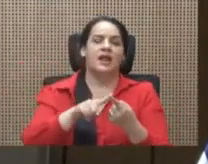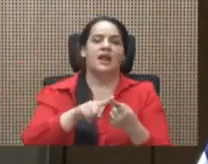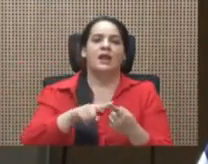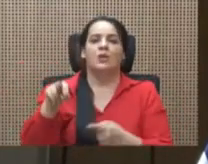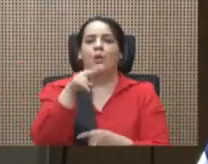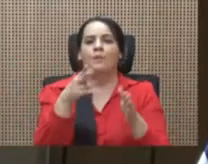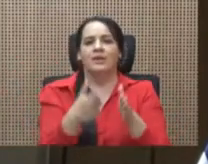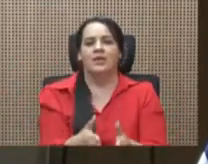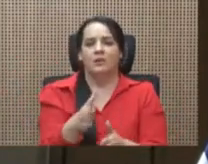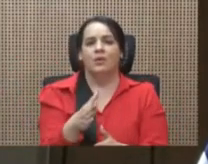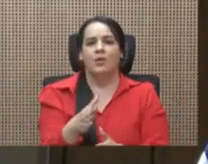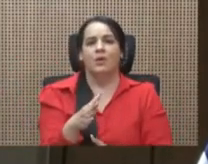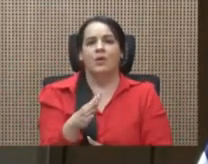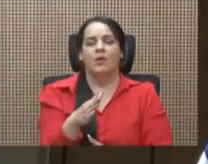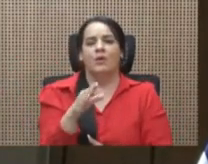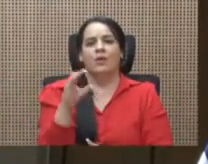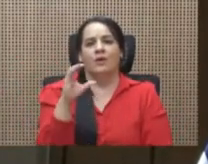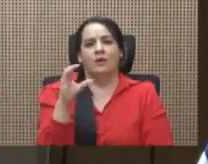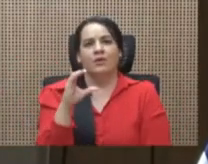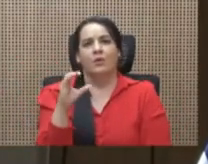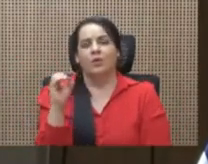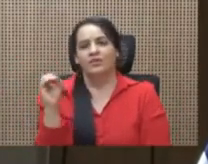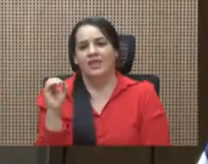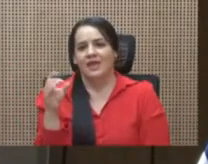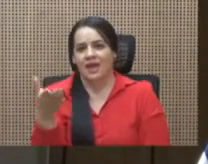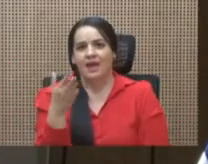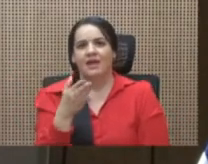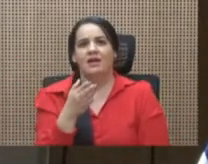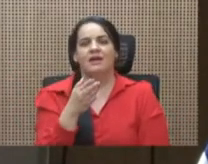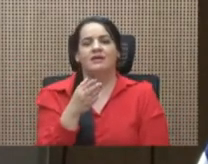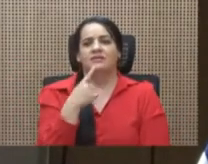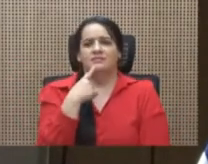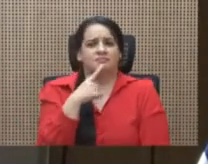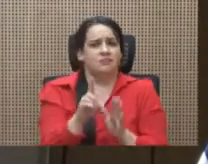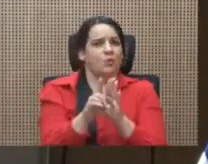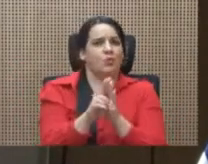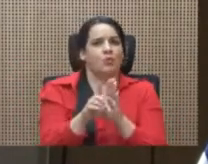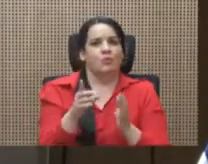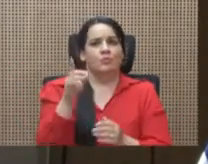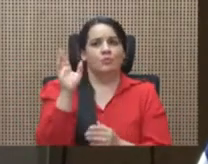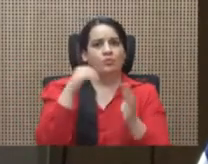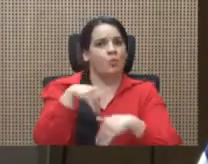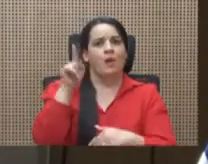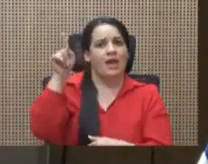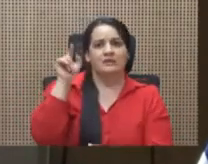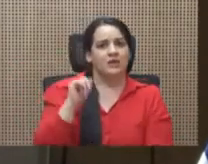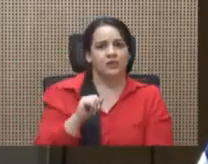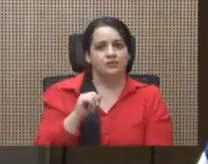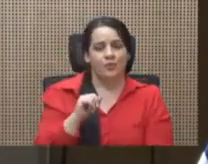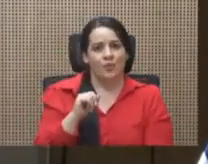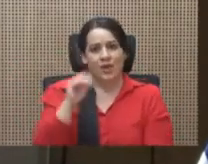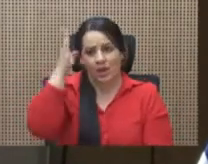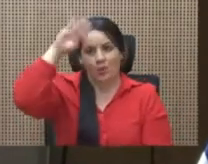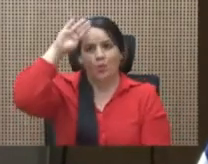está reconociendo que en Cuba no hay derecho a manifestarse, en Cuba no hay derecho a protestar. Y entonces, diputados del Frente Amplio, ¿por qué es